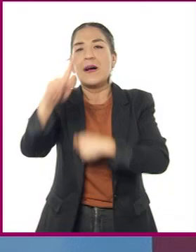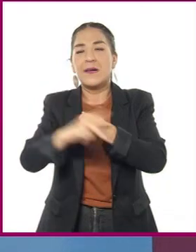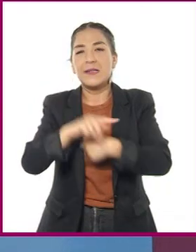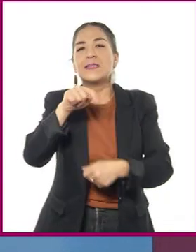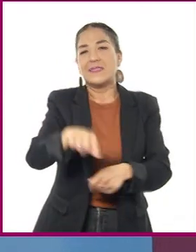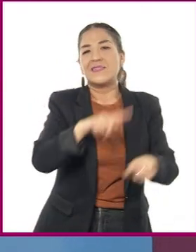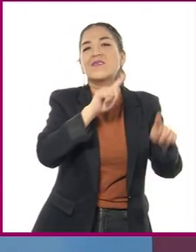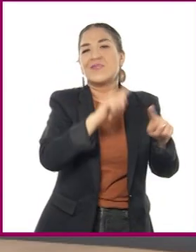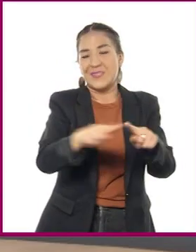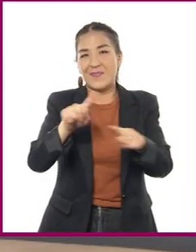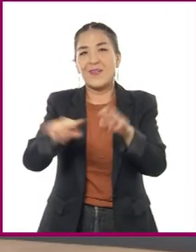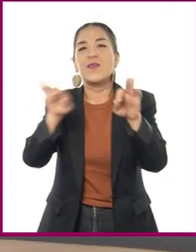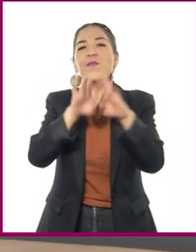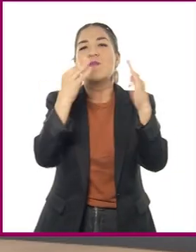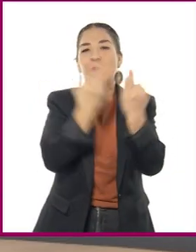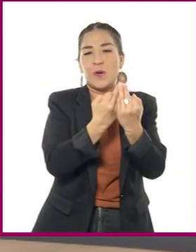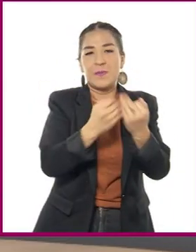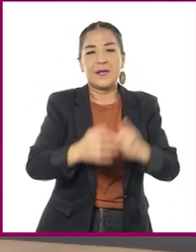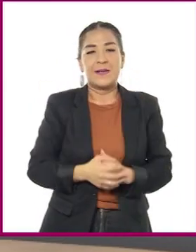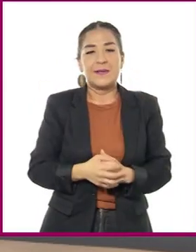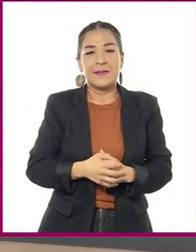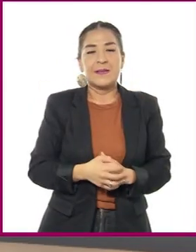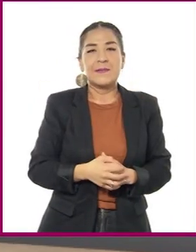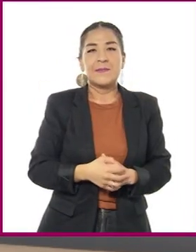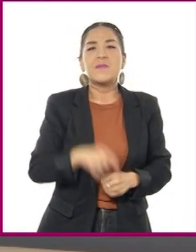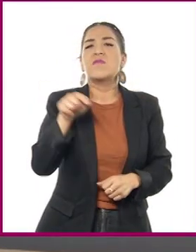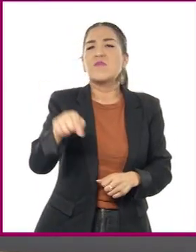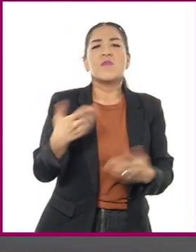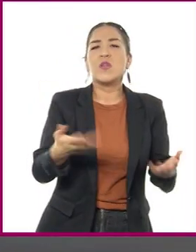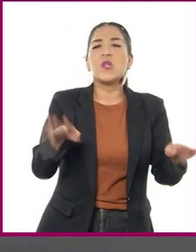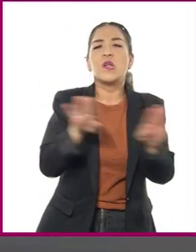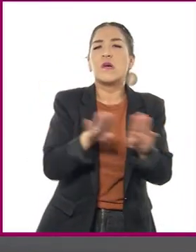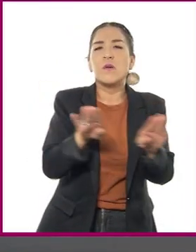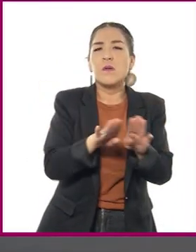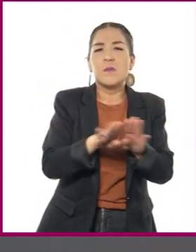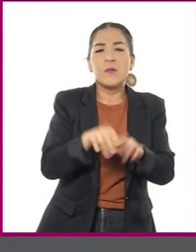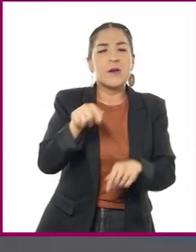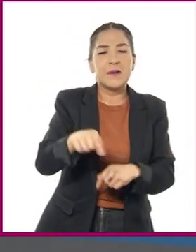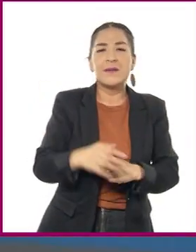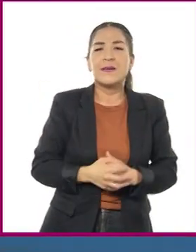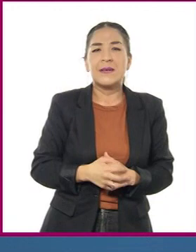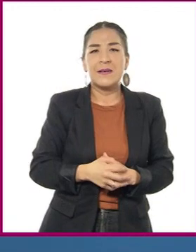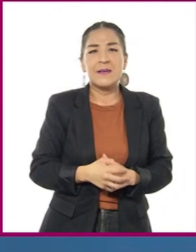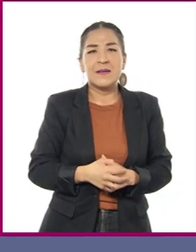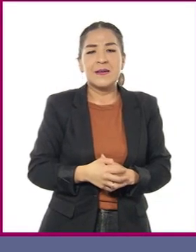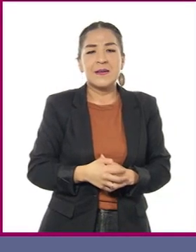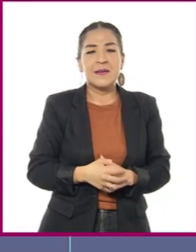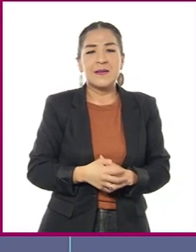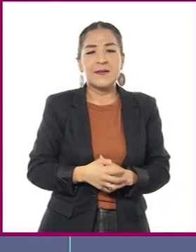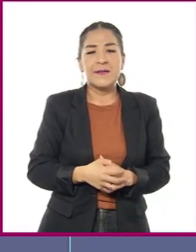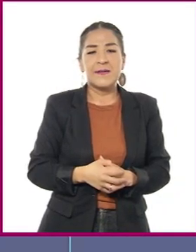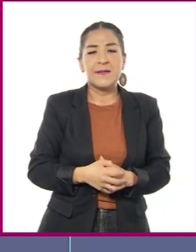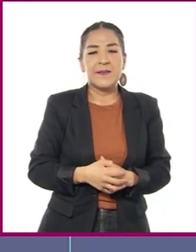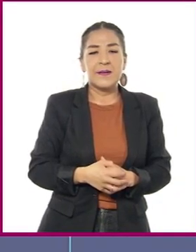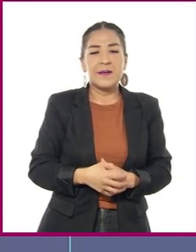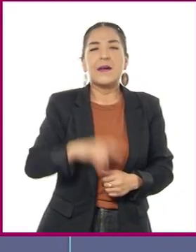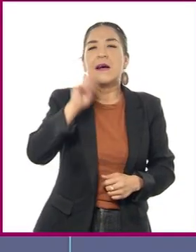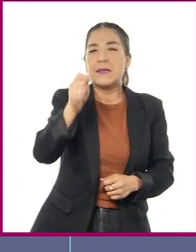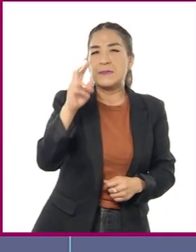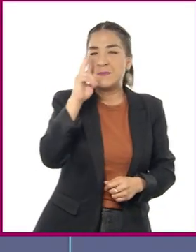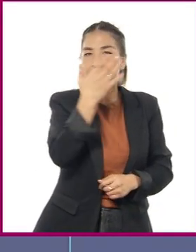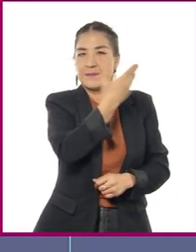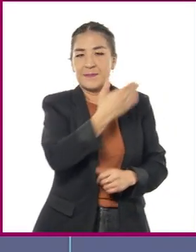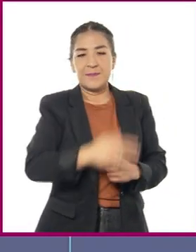manera diferenciada. ¿Y eso cómo lo podemos saber o medir? Observemos la